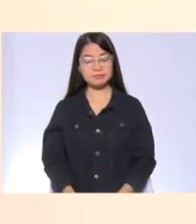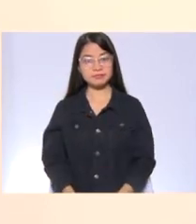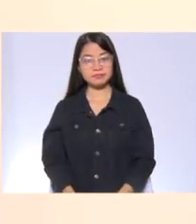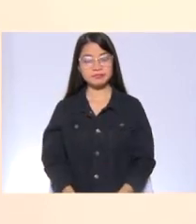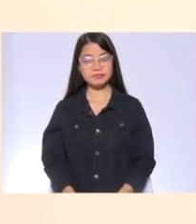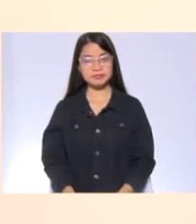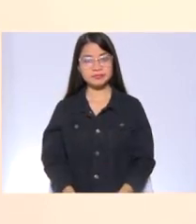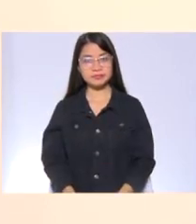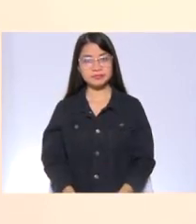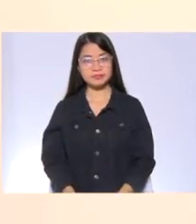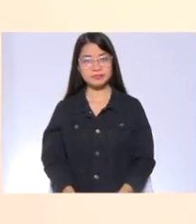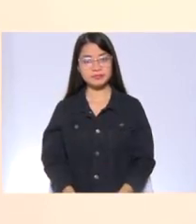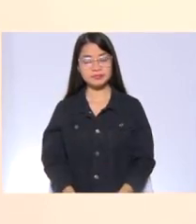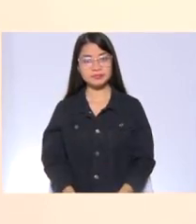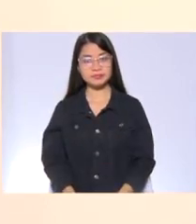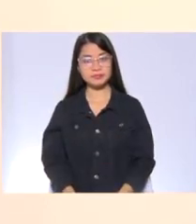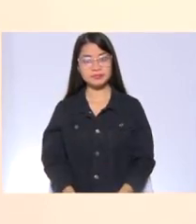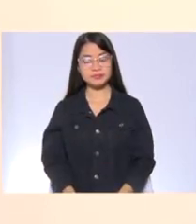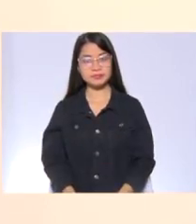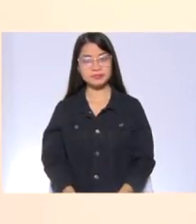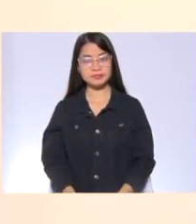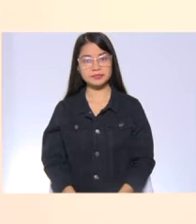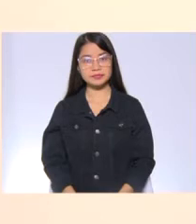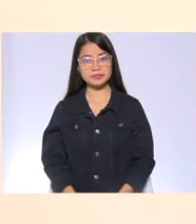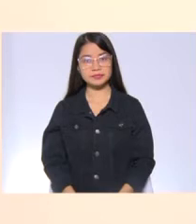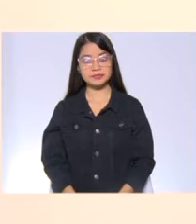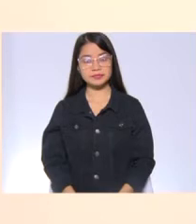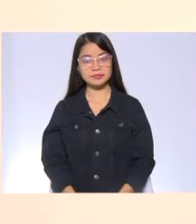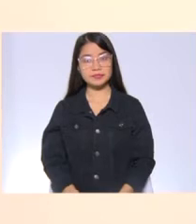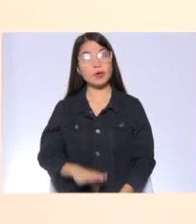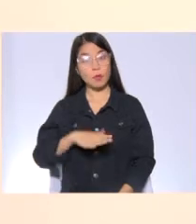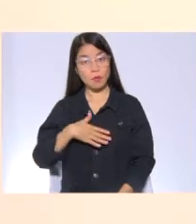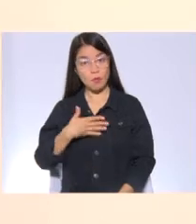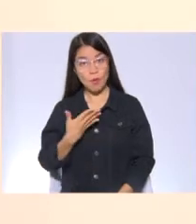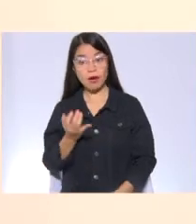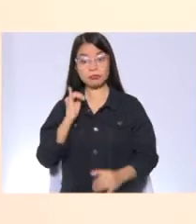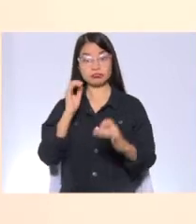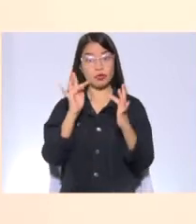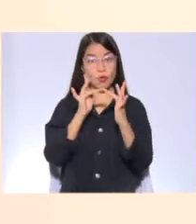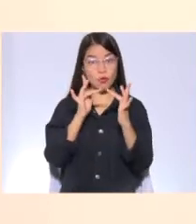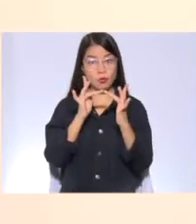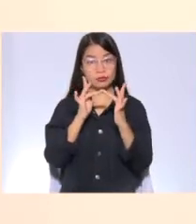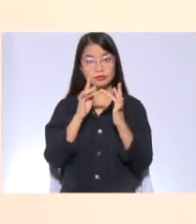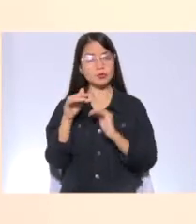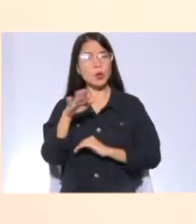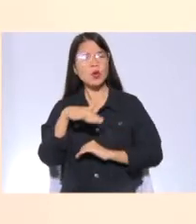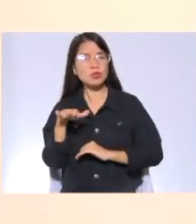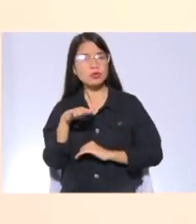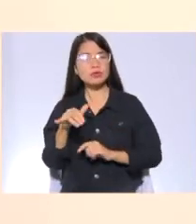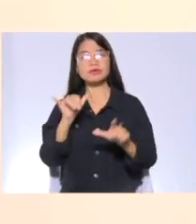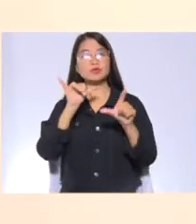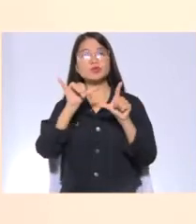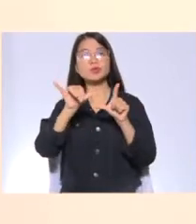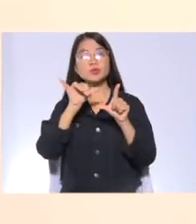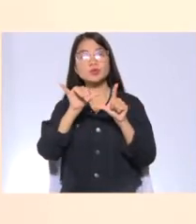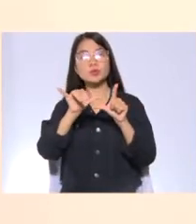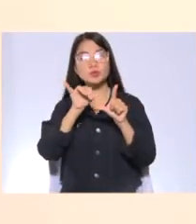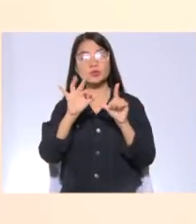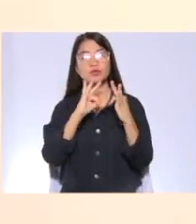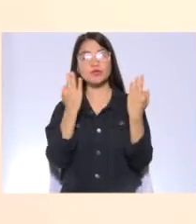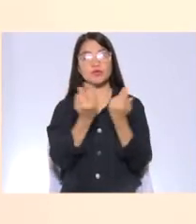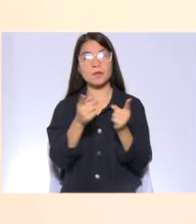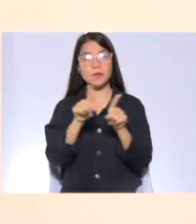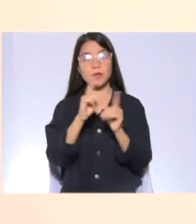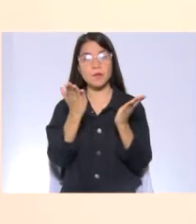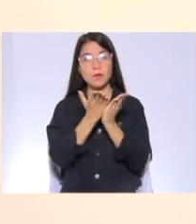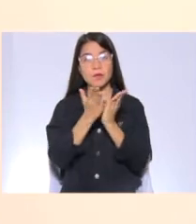.gov.be. También tienen a su disposición el canal de YouTube Cada Familia, una Escuela oficial